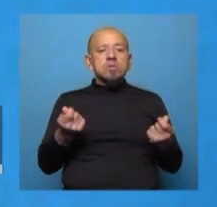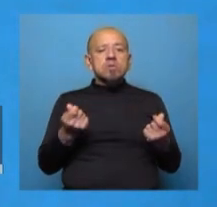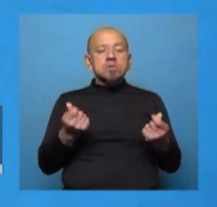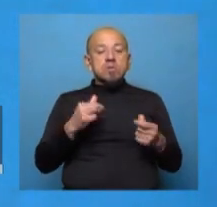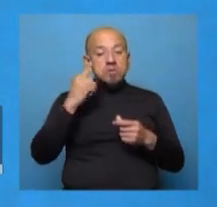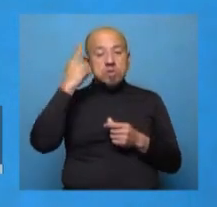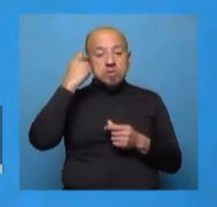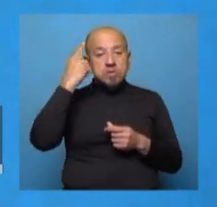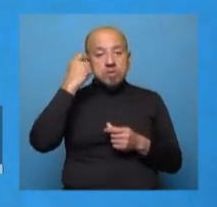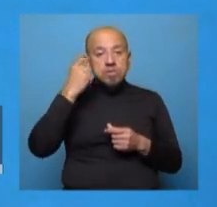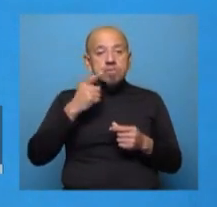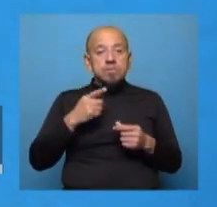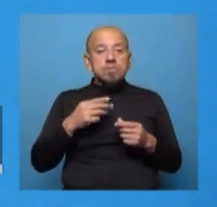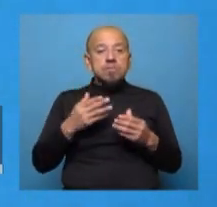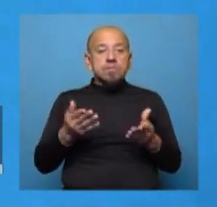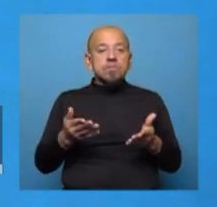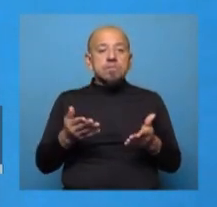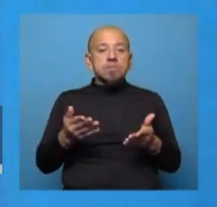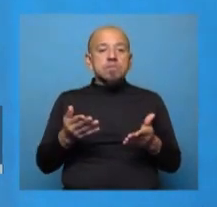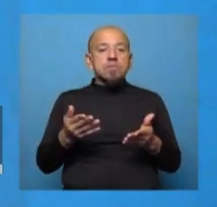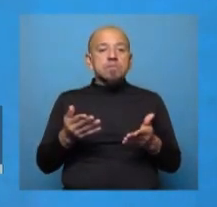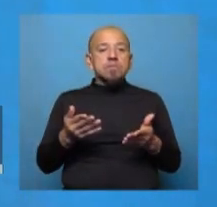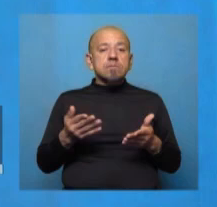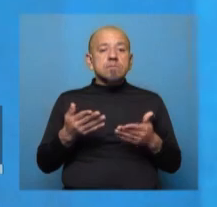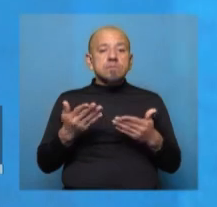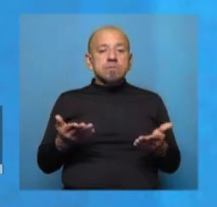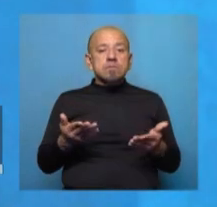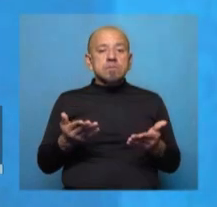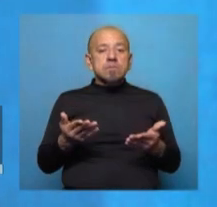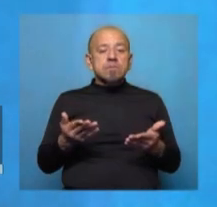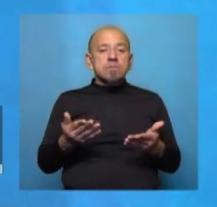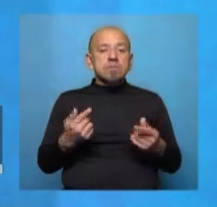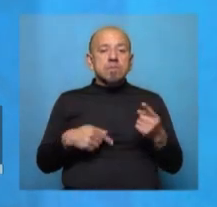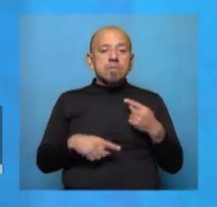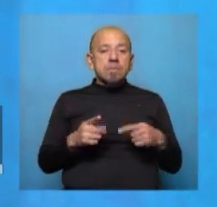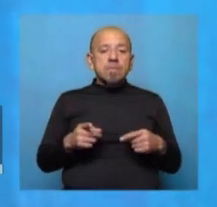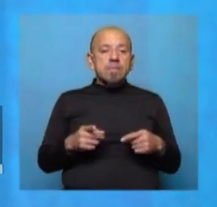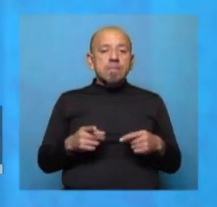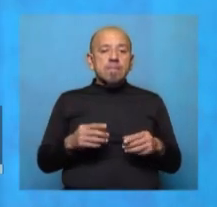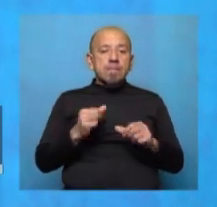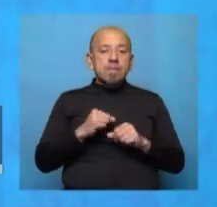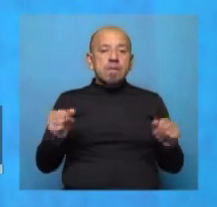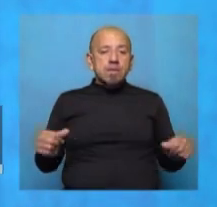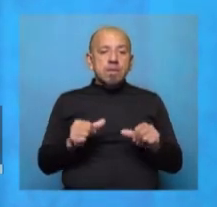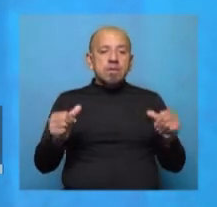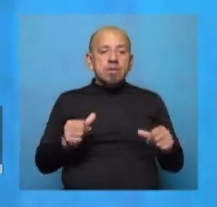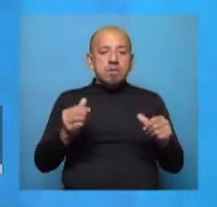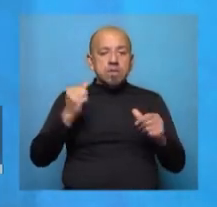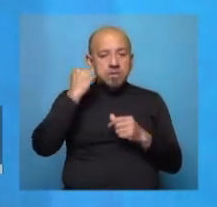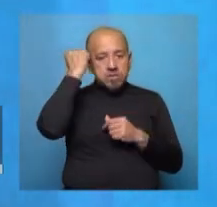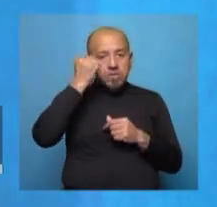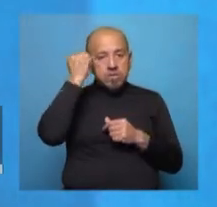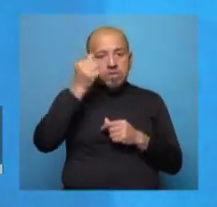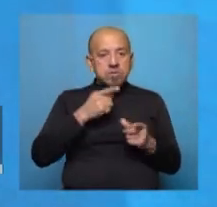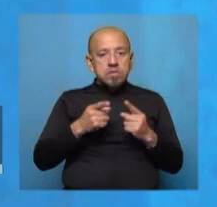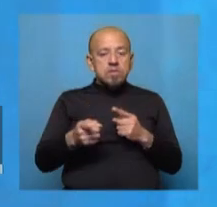experiencia de vivir un evento en el que se puede realizar un sueño eso es